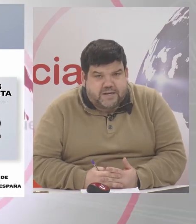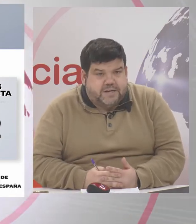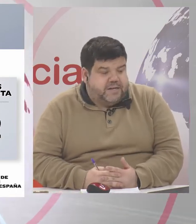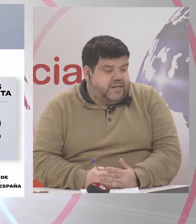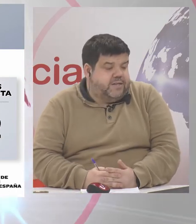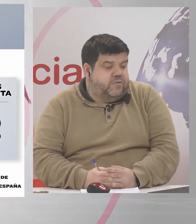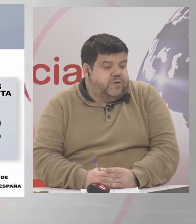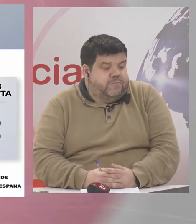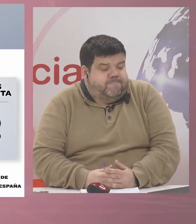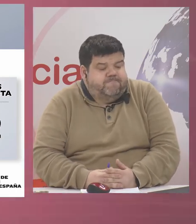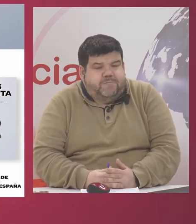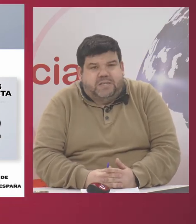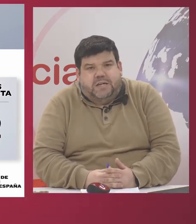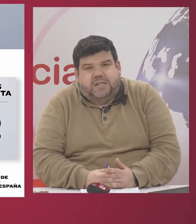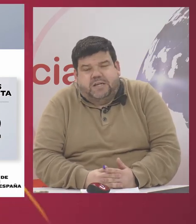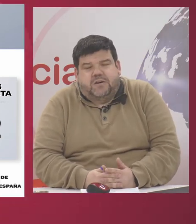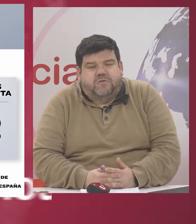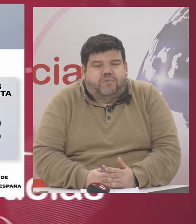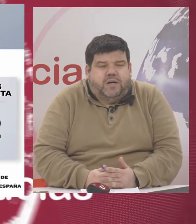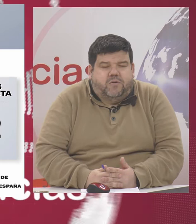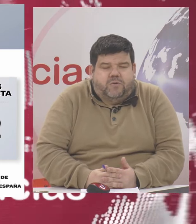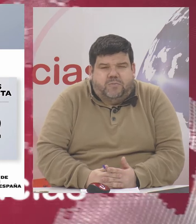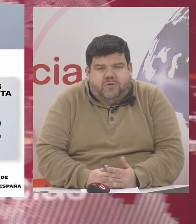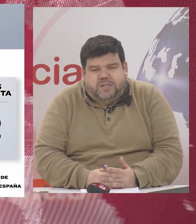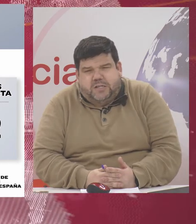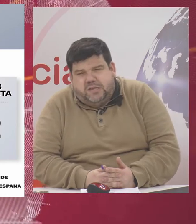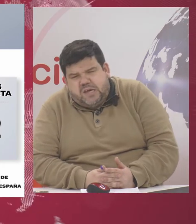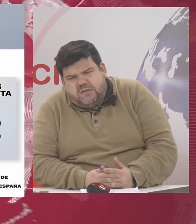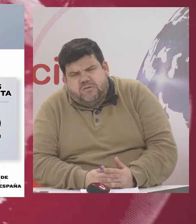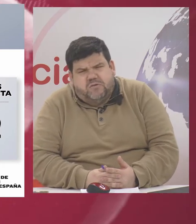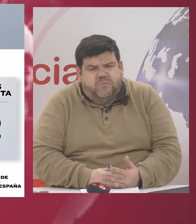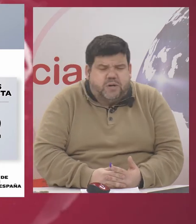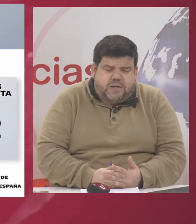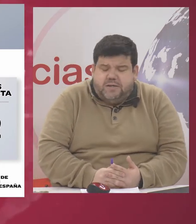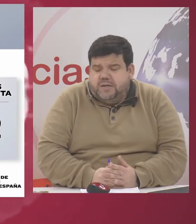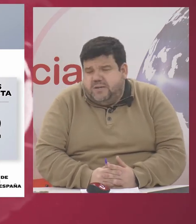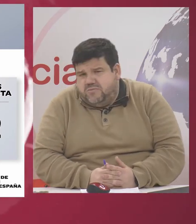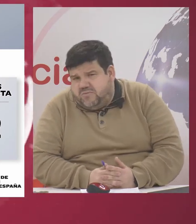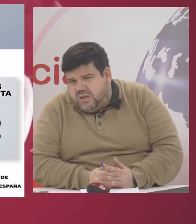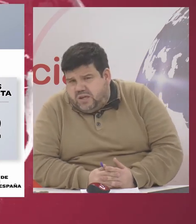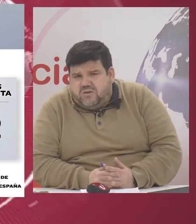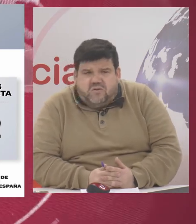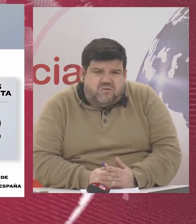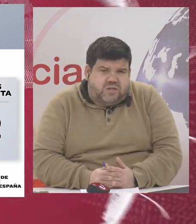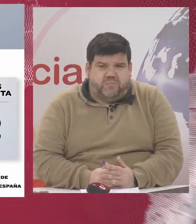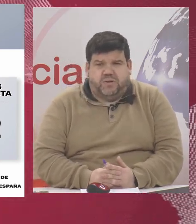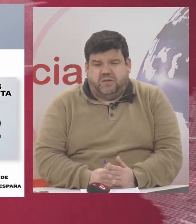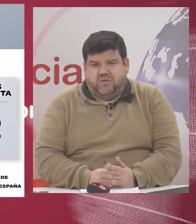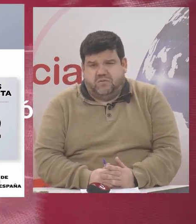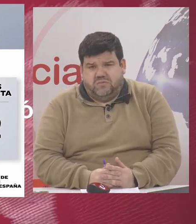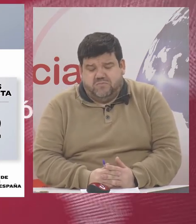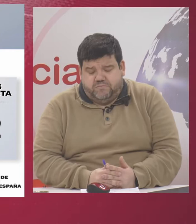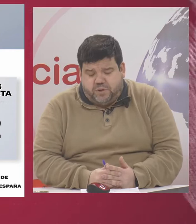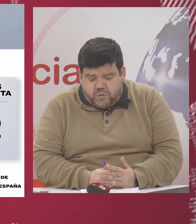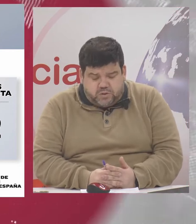duplicar este número y acercarnos pues a los 2.700.000, por ahí, un